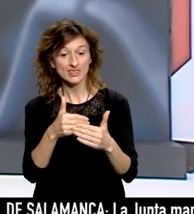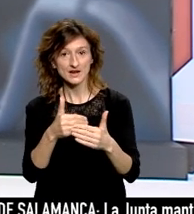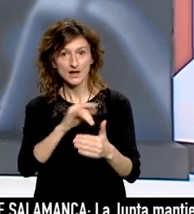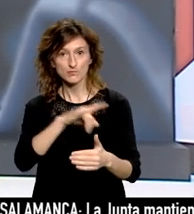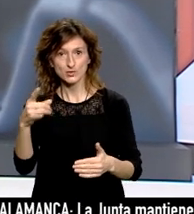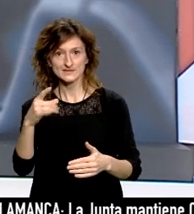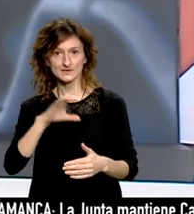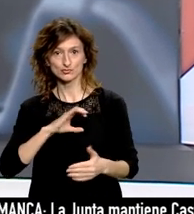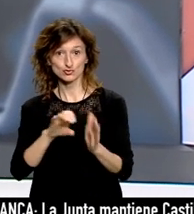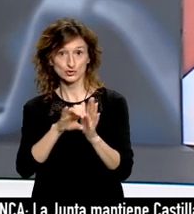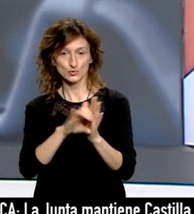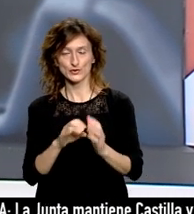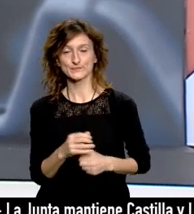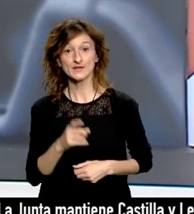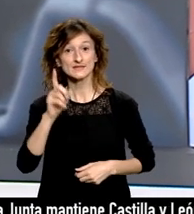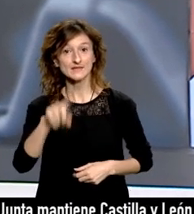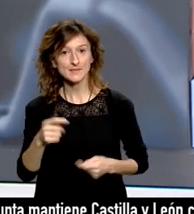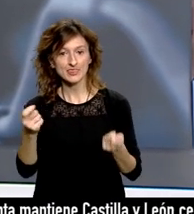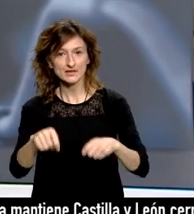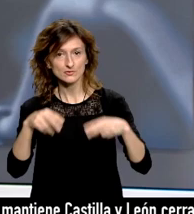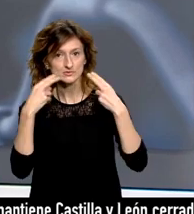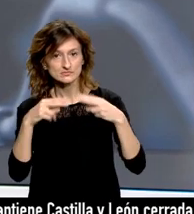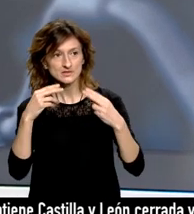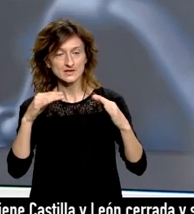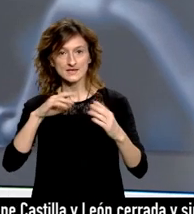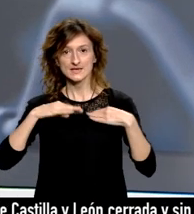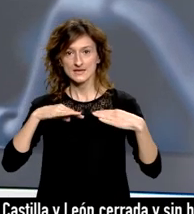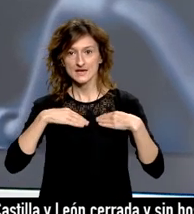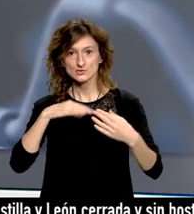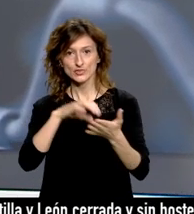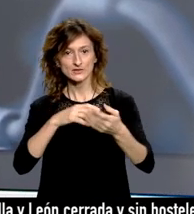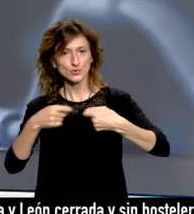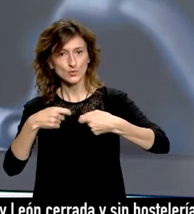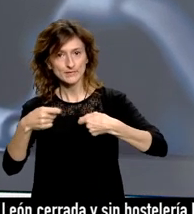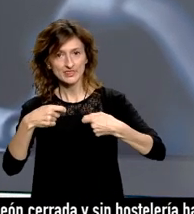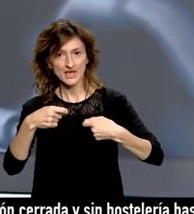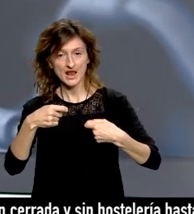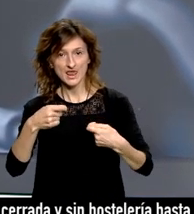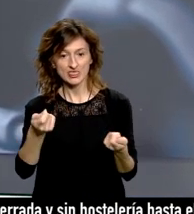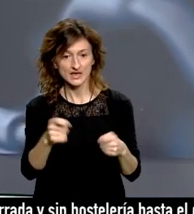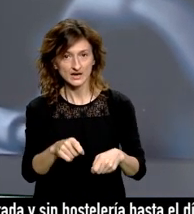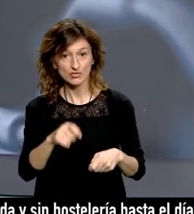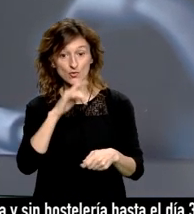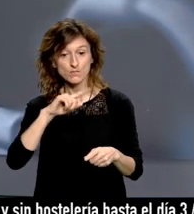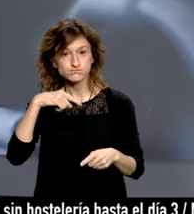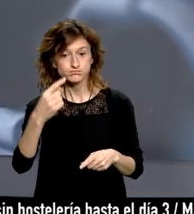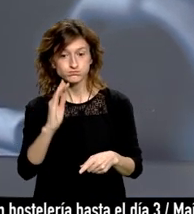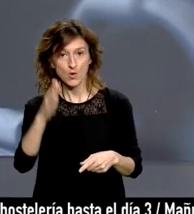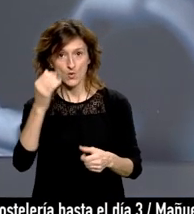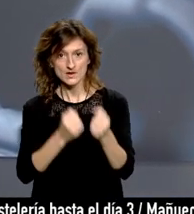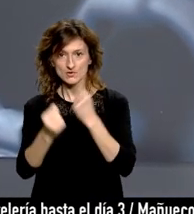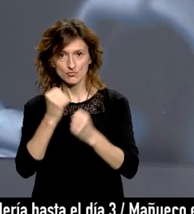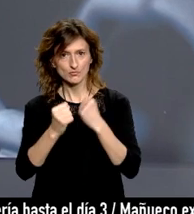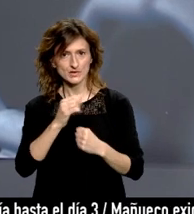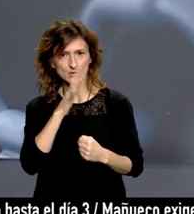Puente de la Constitución. También seguirá cerrada la hostelería, los gimnasios, los centros comerciales. Las consecuencias económicas para estos sectores